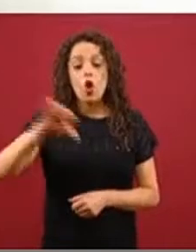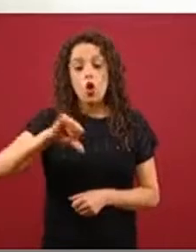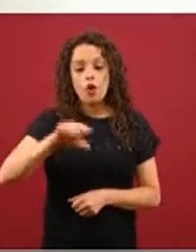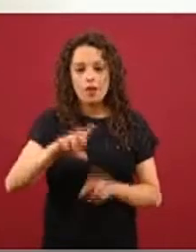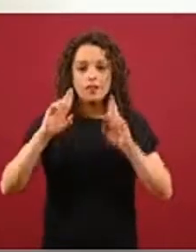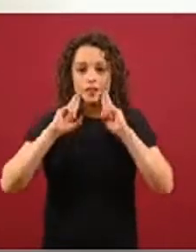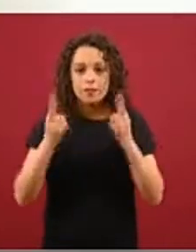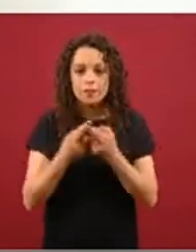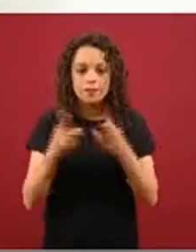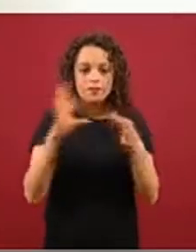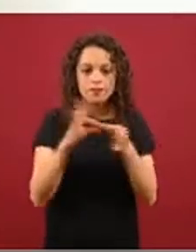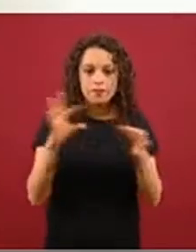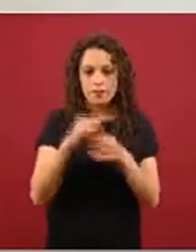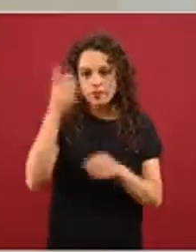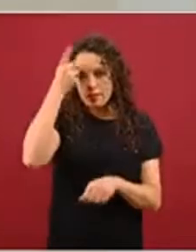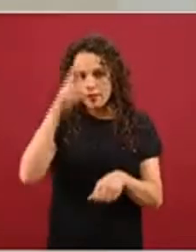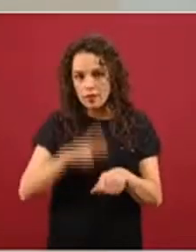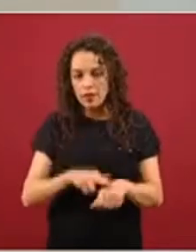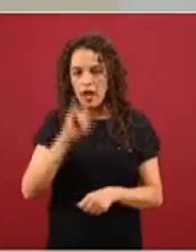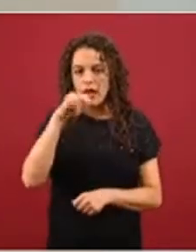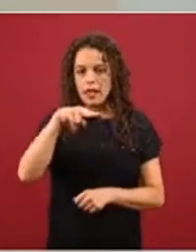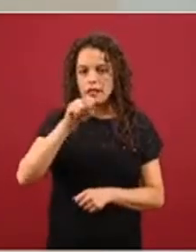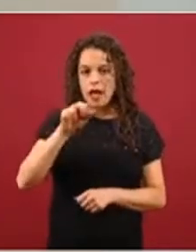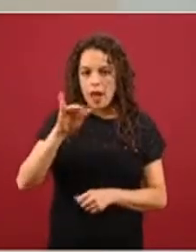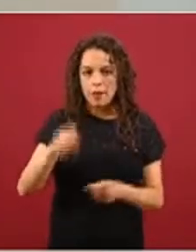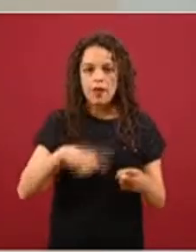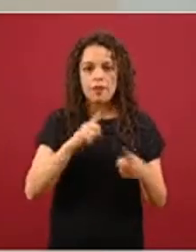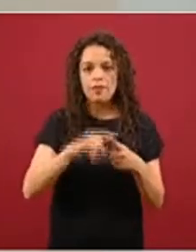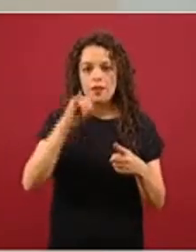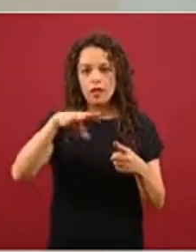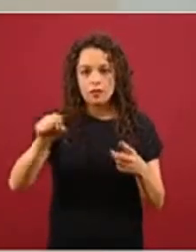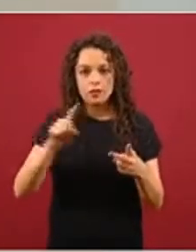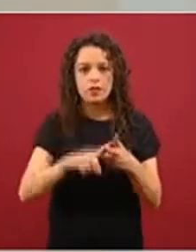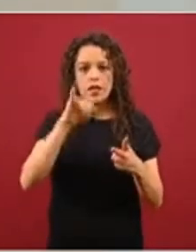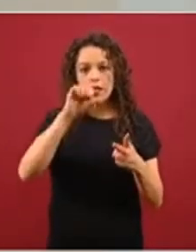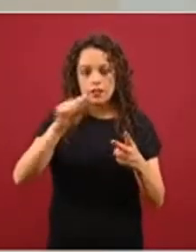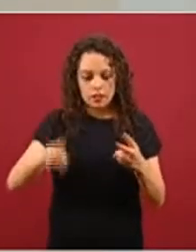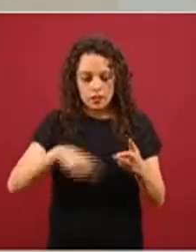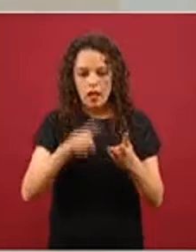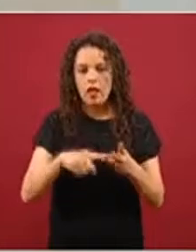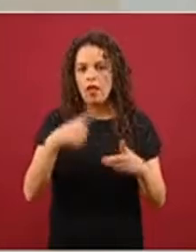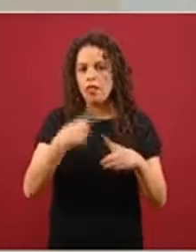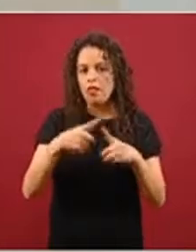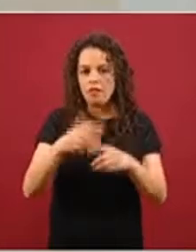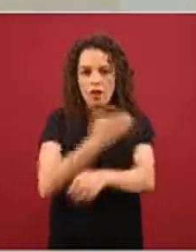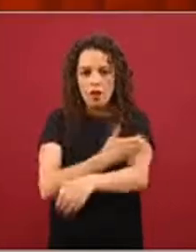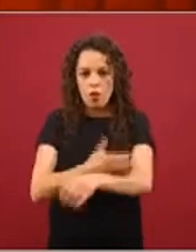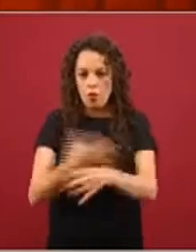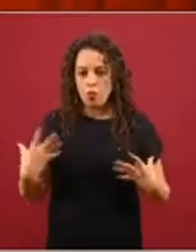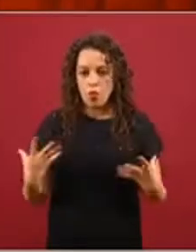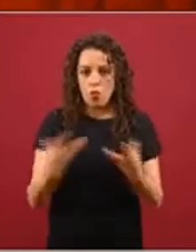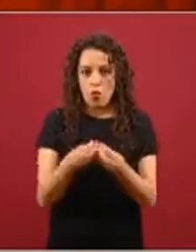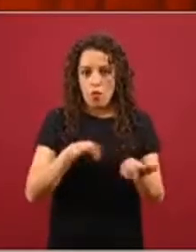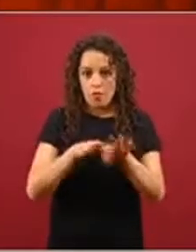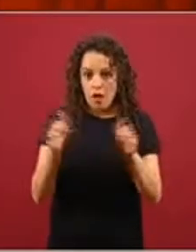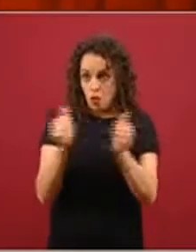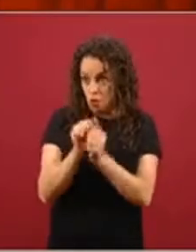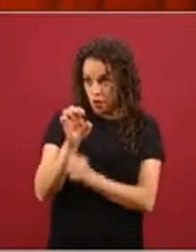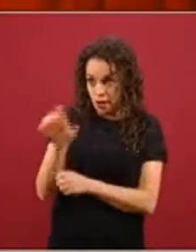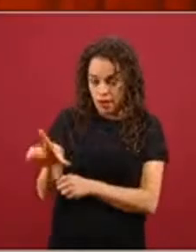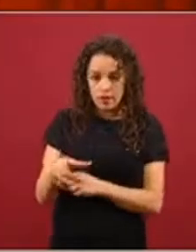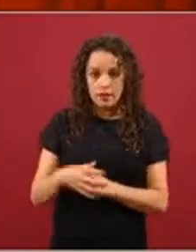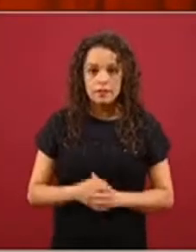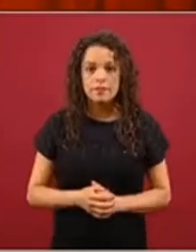del ISSSTE, al director del INSABI, a los distintos colegas que trabajamos con él y